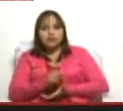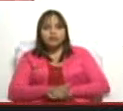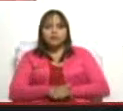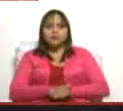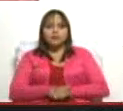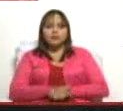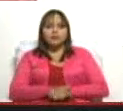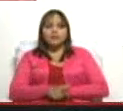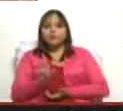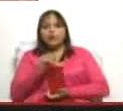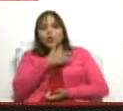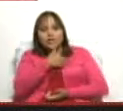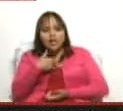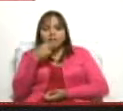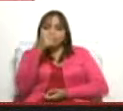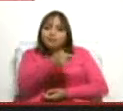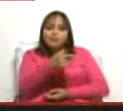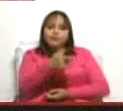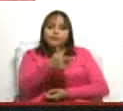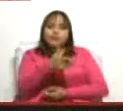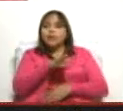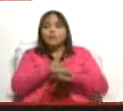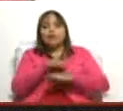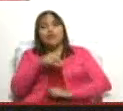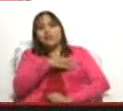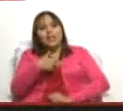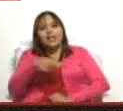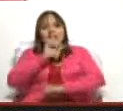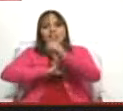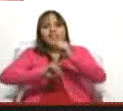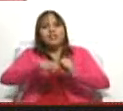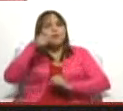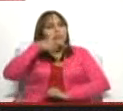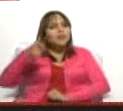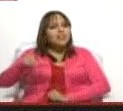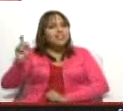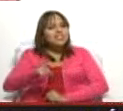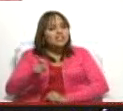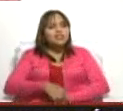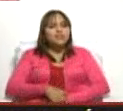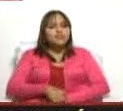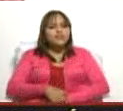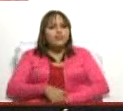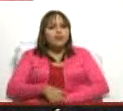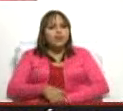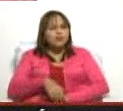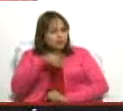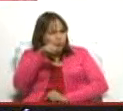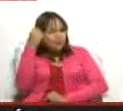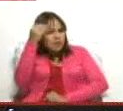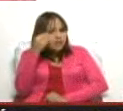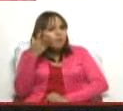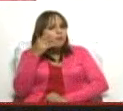No quieren eso porque no quieren enfrentar las necesidades que tiene el pueblo. ¿Tú crees que ellos llegarían a gobernar este país y van a ayudar al pueblo? No.